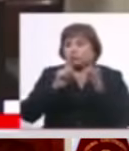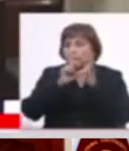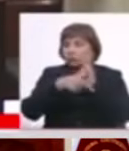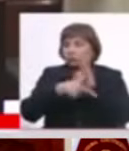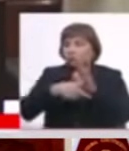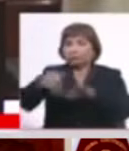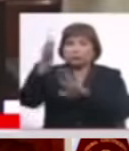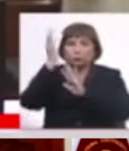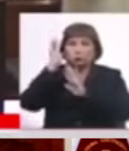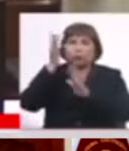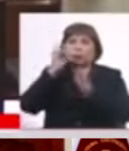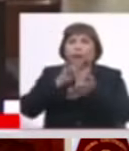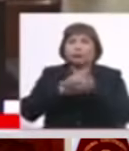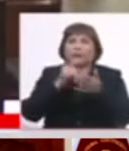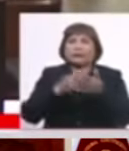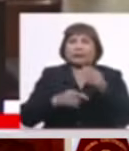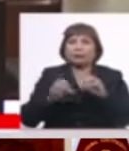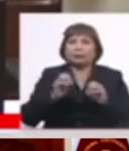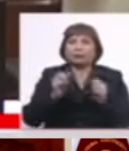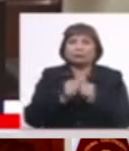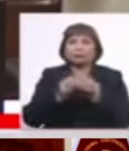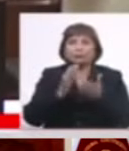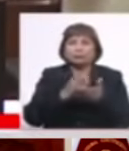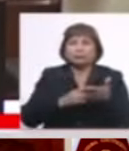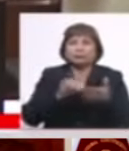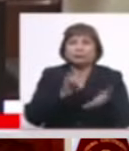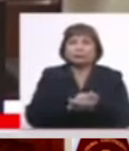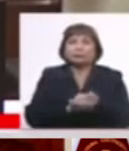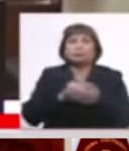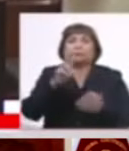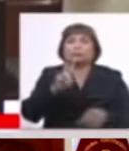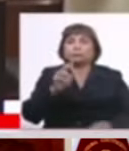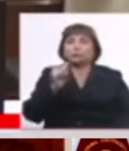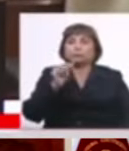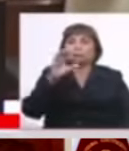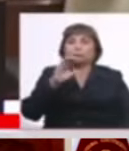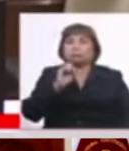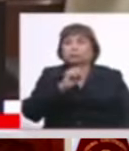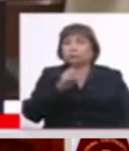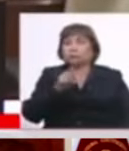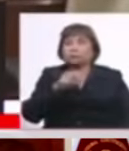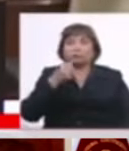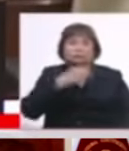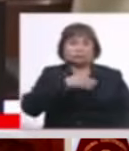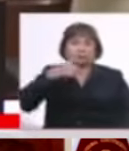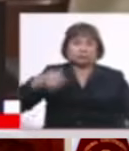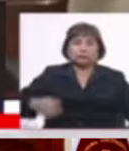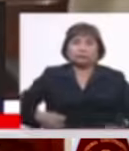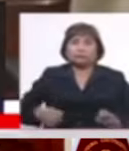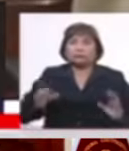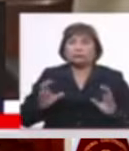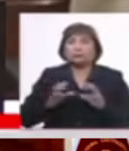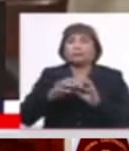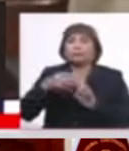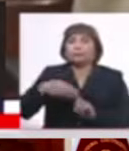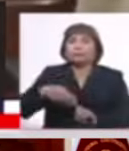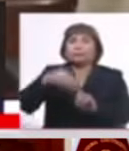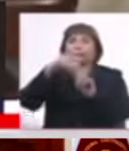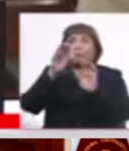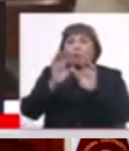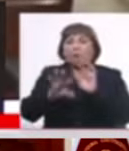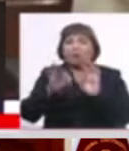sustentación del informe por parte del congresista balcázar celada presidente de la comisión especial de